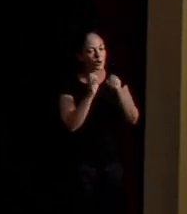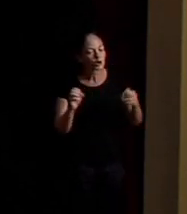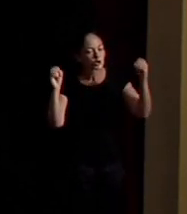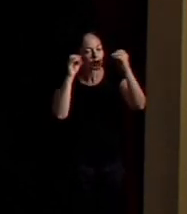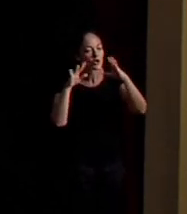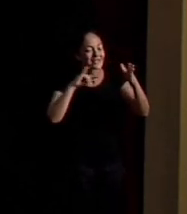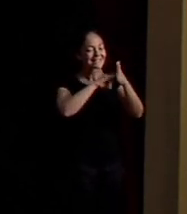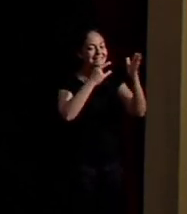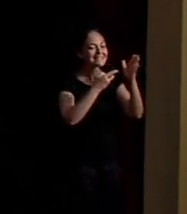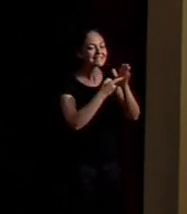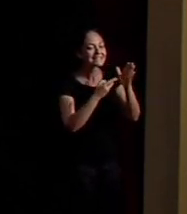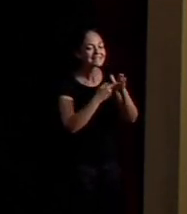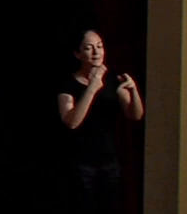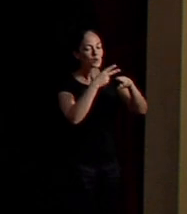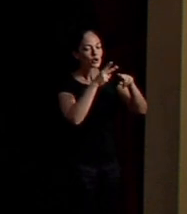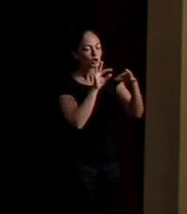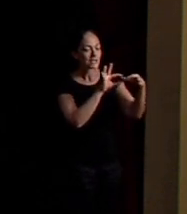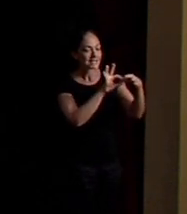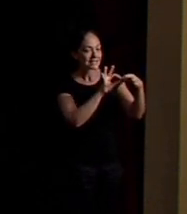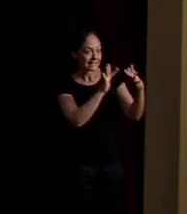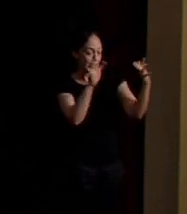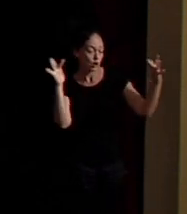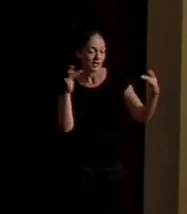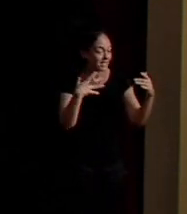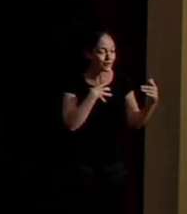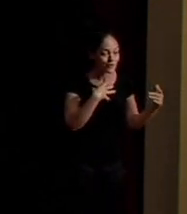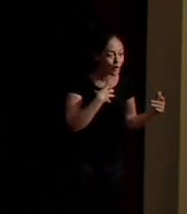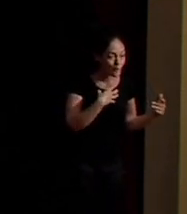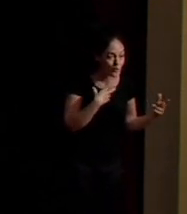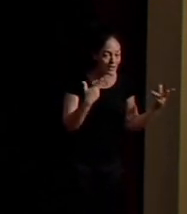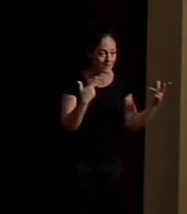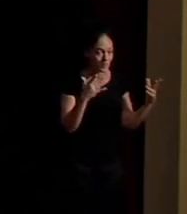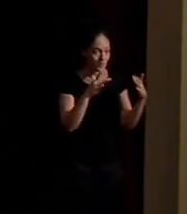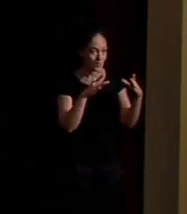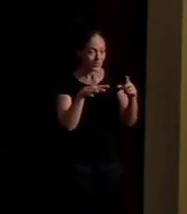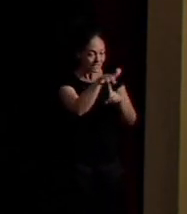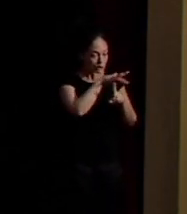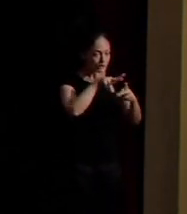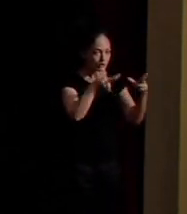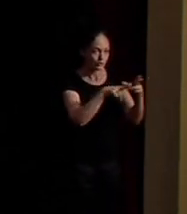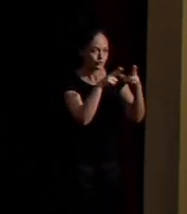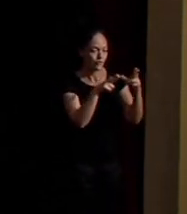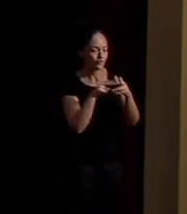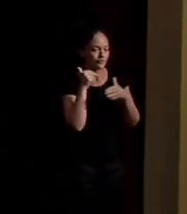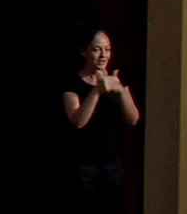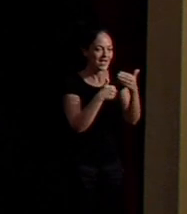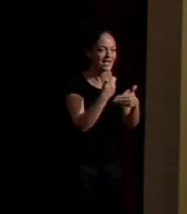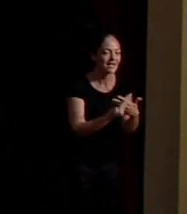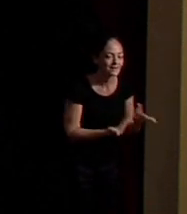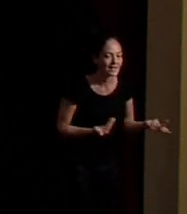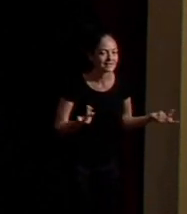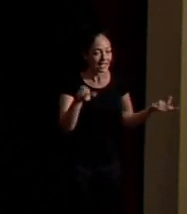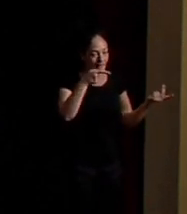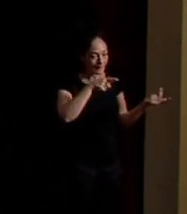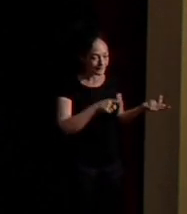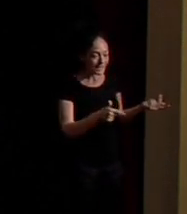ese sistema, lógicamente no podemos desconectarlo del contexto social en el que nos movemos, las relaciones de género y, por